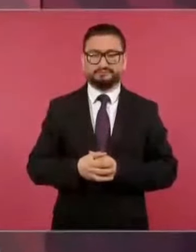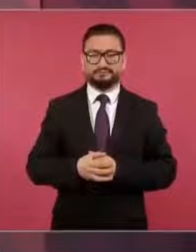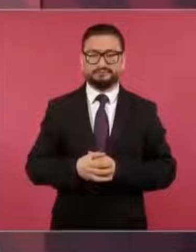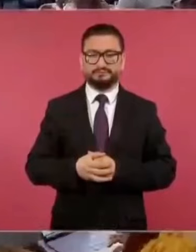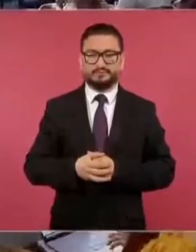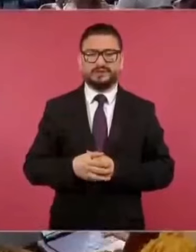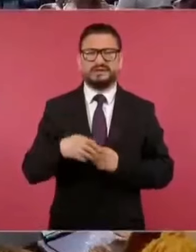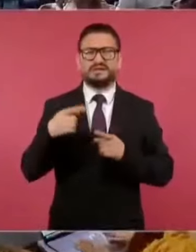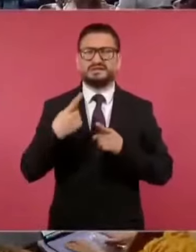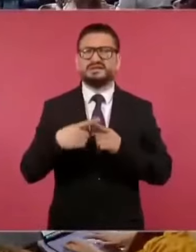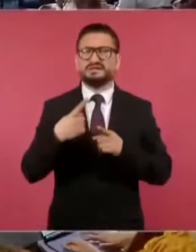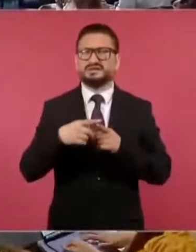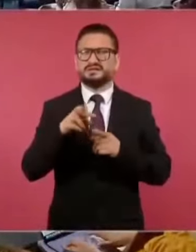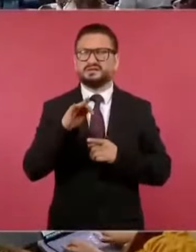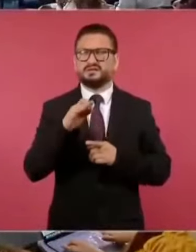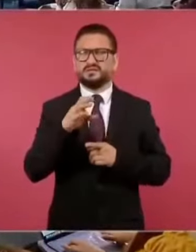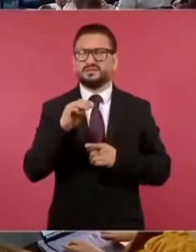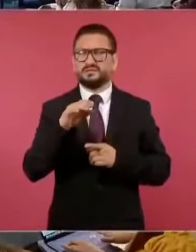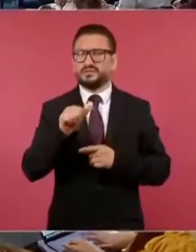¿Quién trabajó en Reforma?